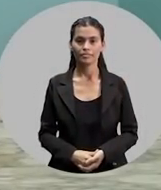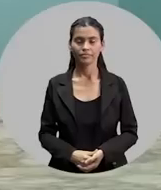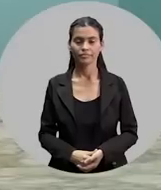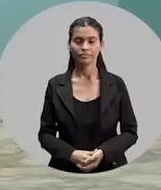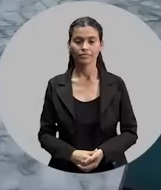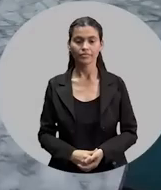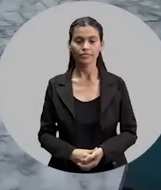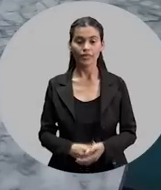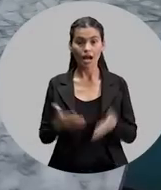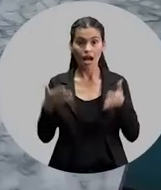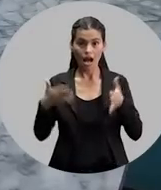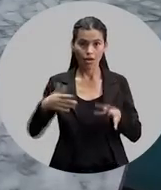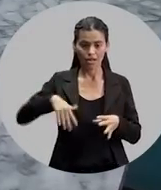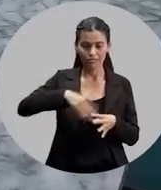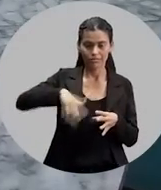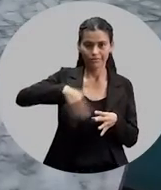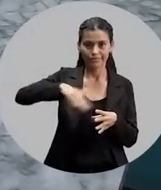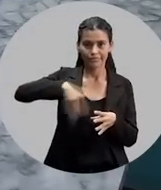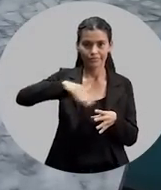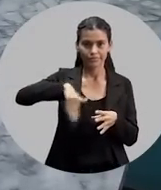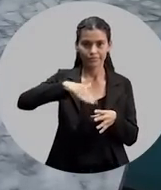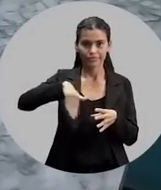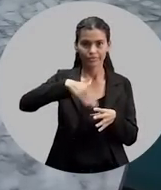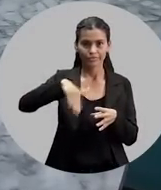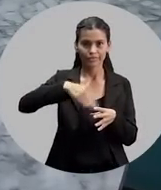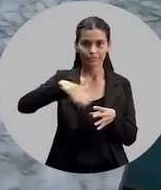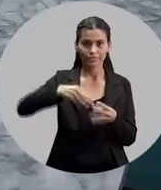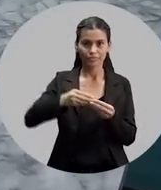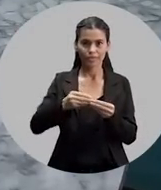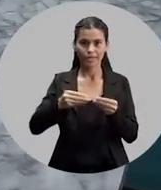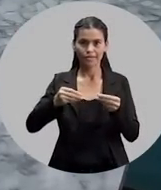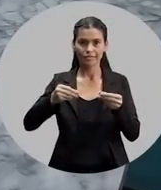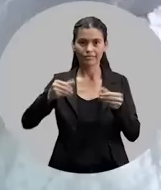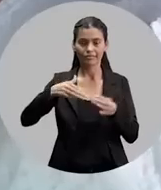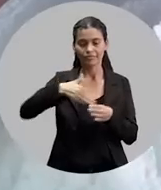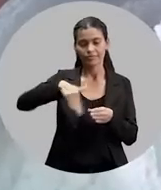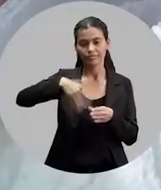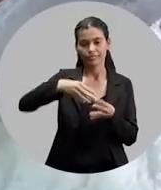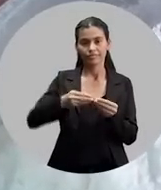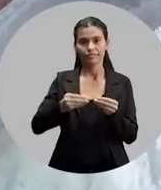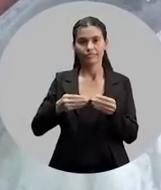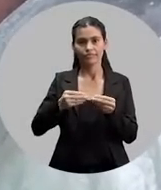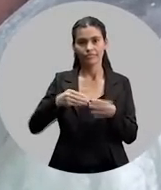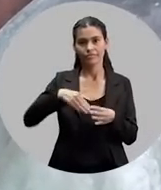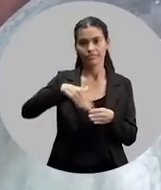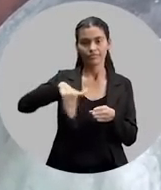vamos a batir hasta que se forme una pomada.